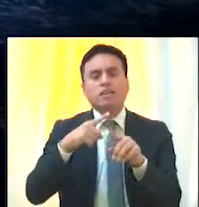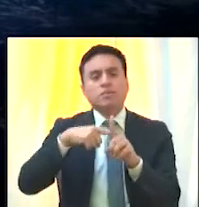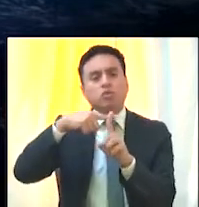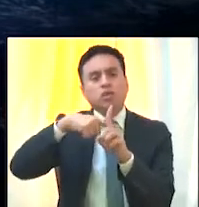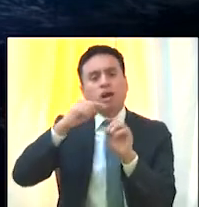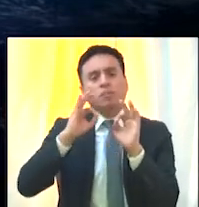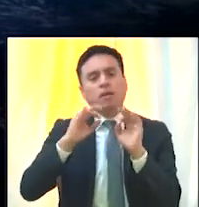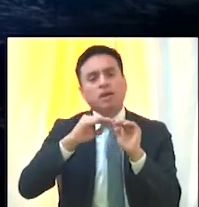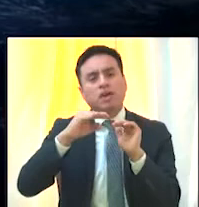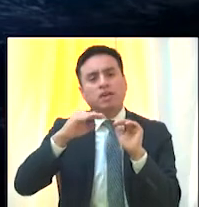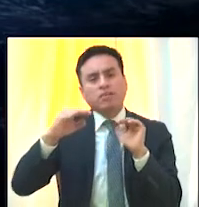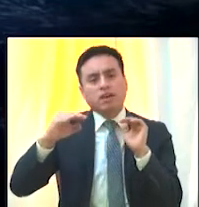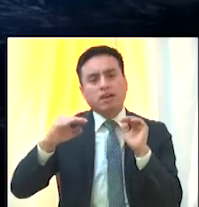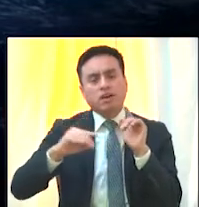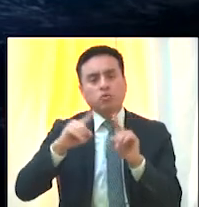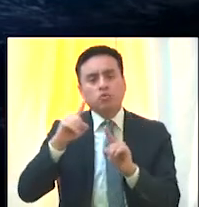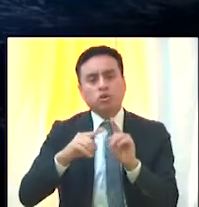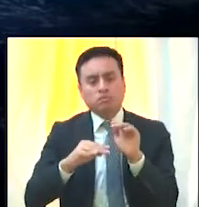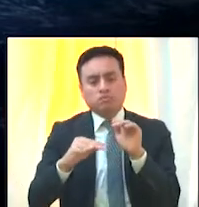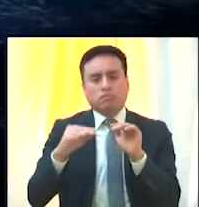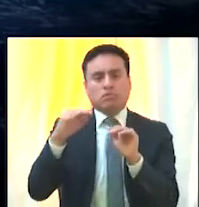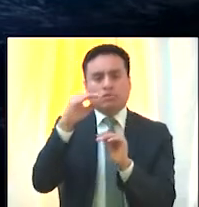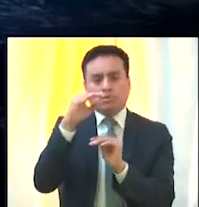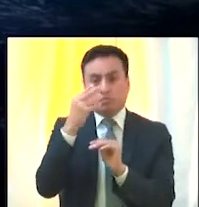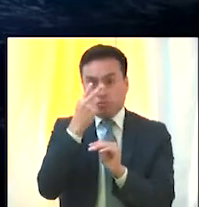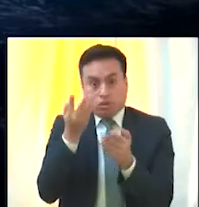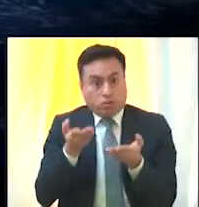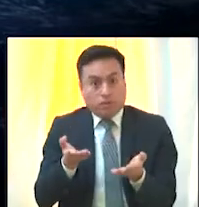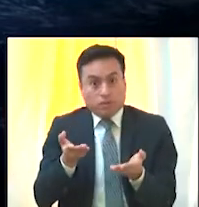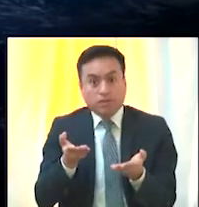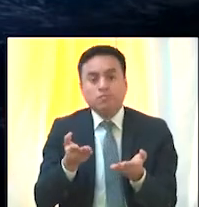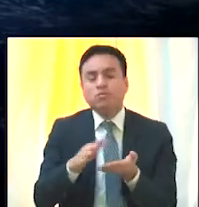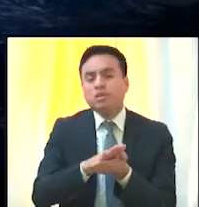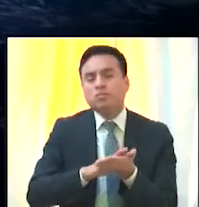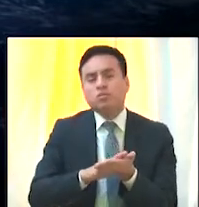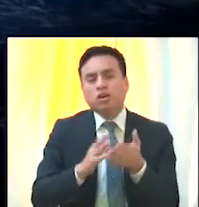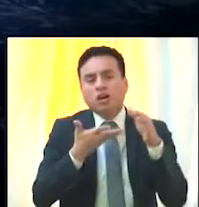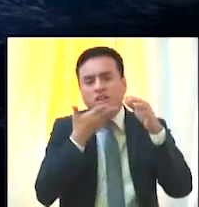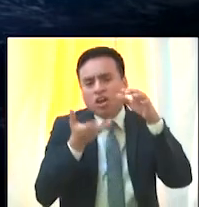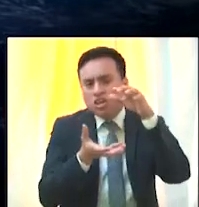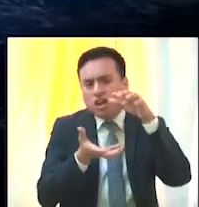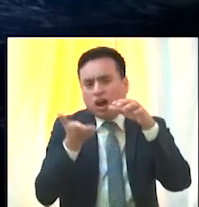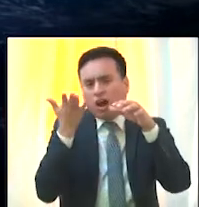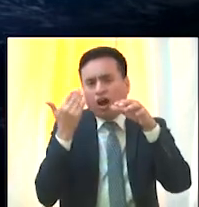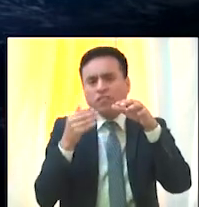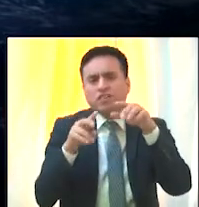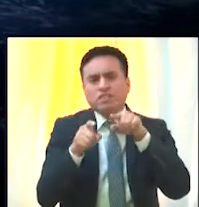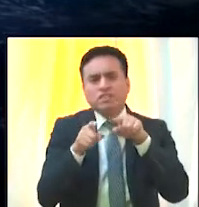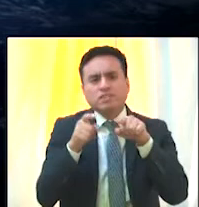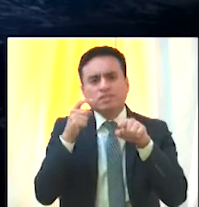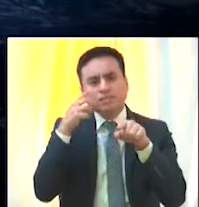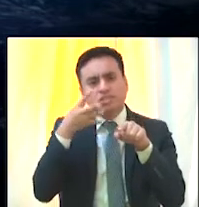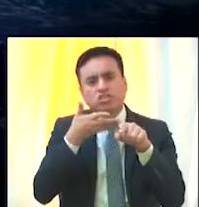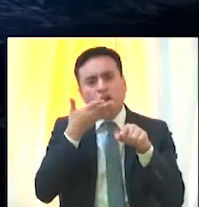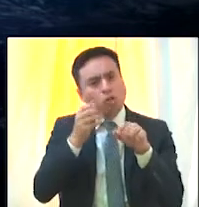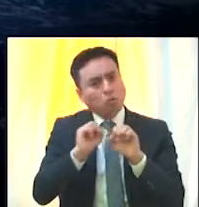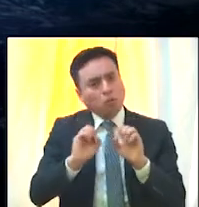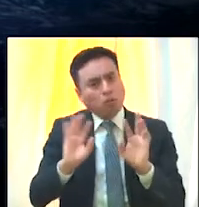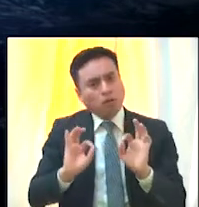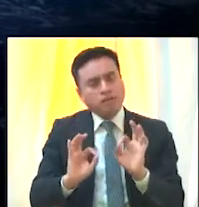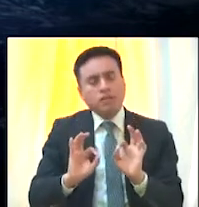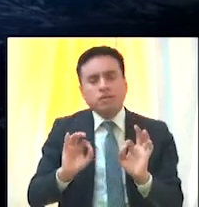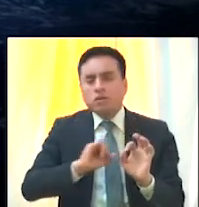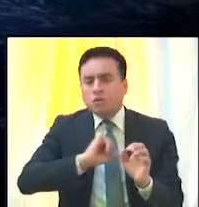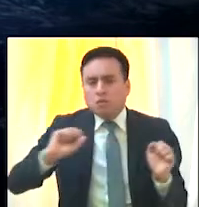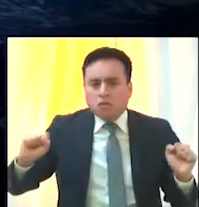media desde valores muy por encima de lo que vivimos actualmente, en que, por ejemplo, la Antártida estaba completamente desprovista de hielo, hasta condiciones